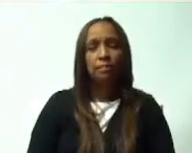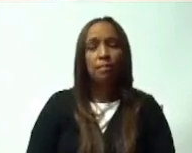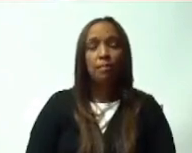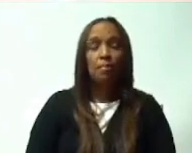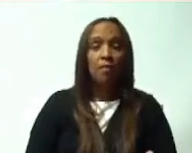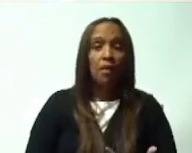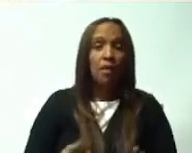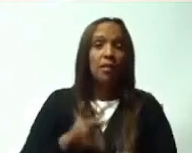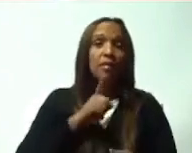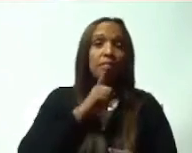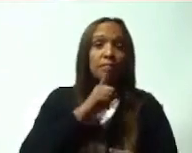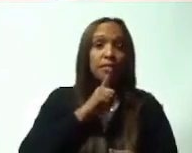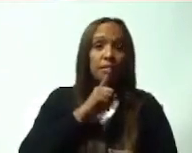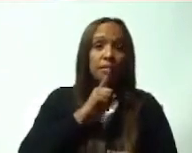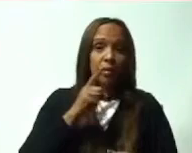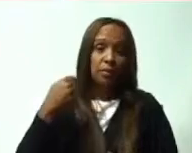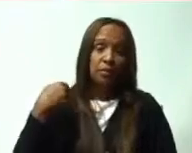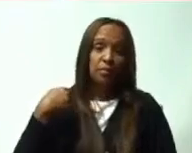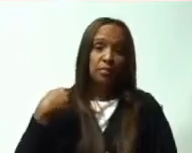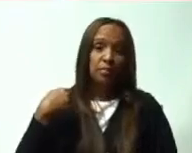1986,